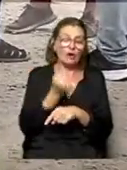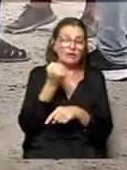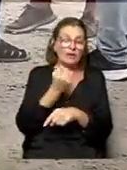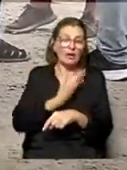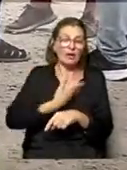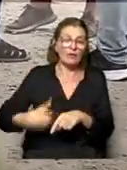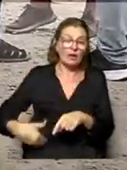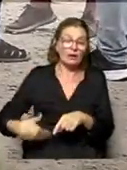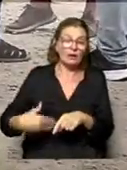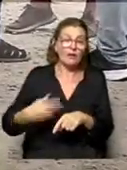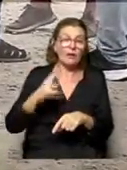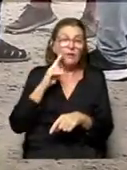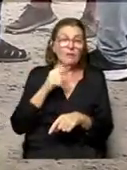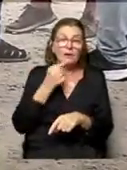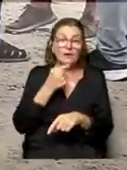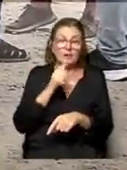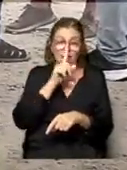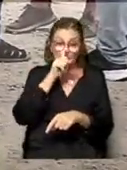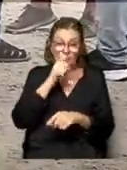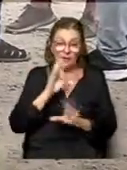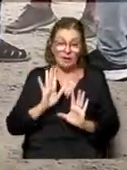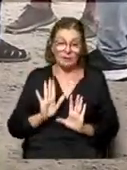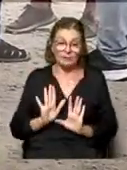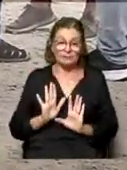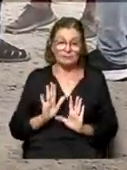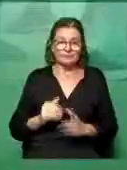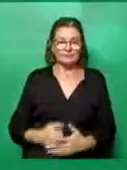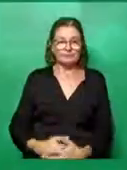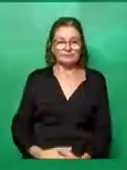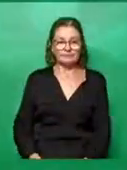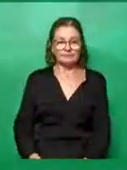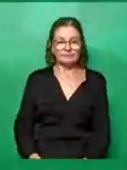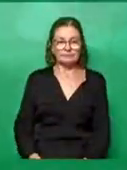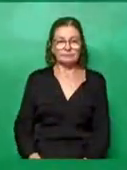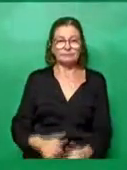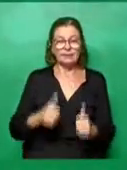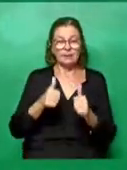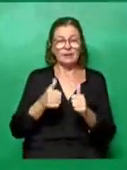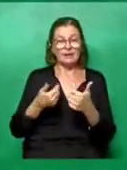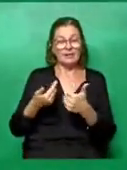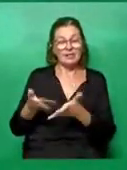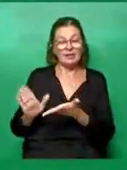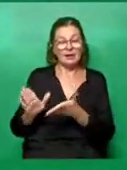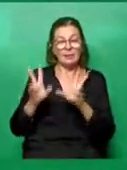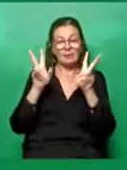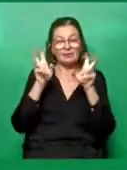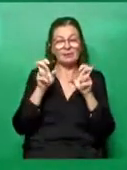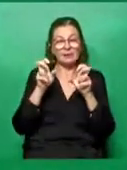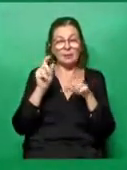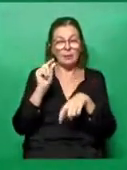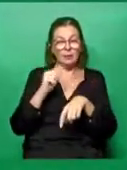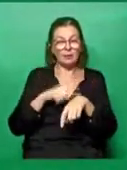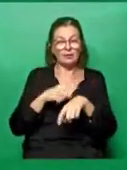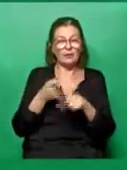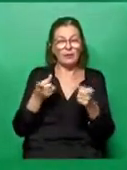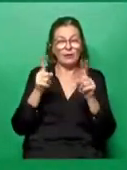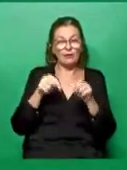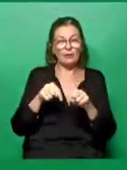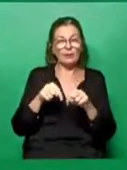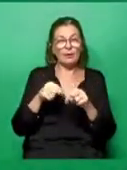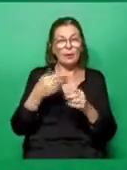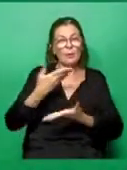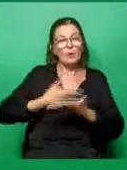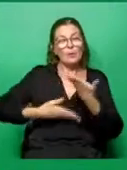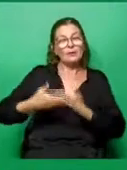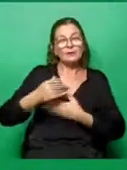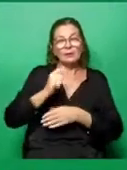gobierno, veremos qué dicen los montevideanos. Bien, vamos a dejar este tema de lado en un rato, reitero, vamos a compartir con